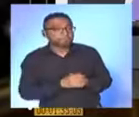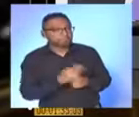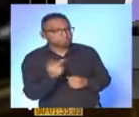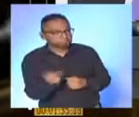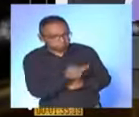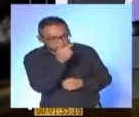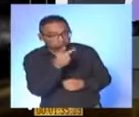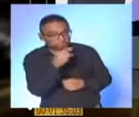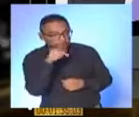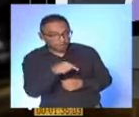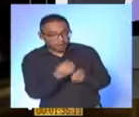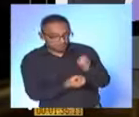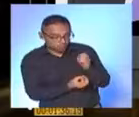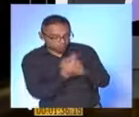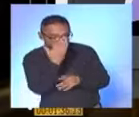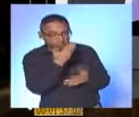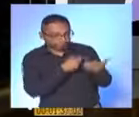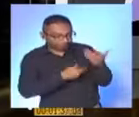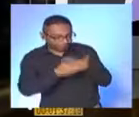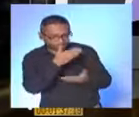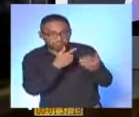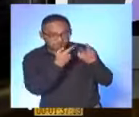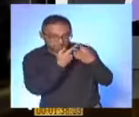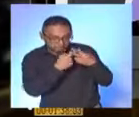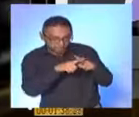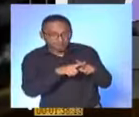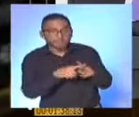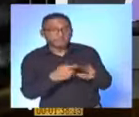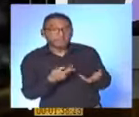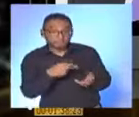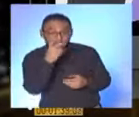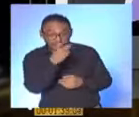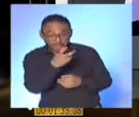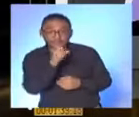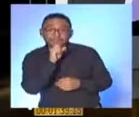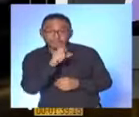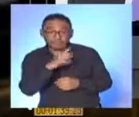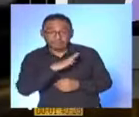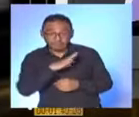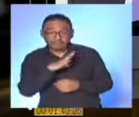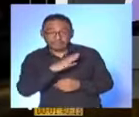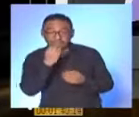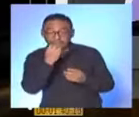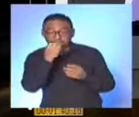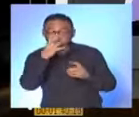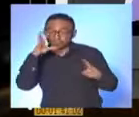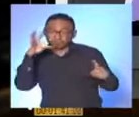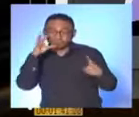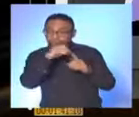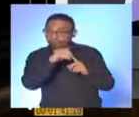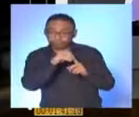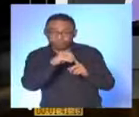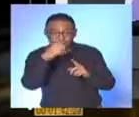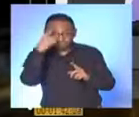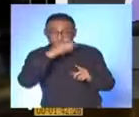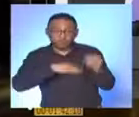con esta nueva convivencia y eso también implica retos en general para todas y todos.